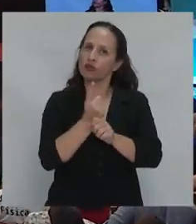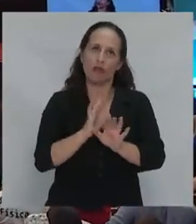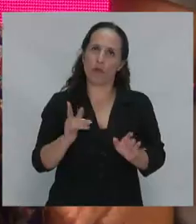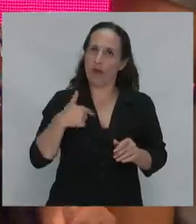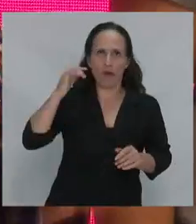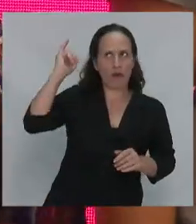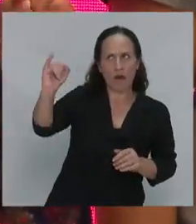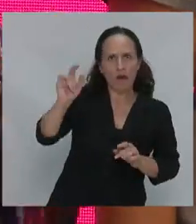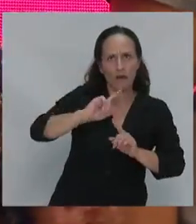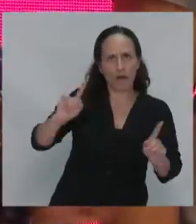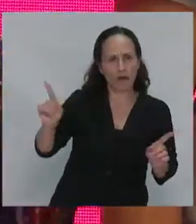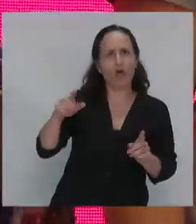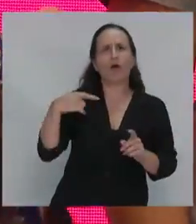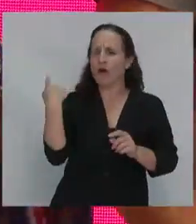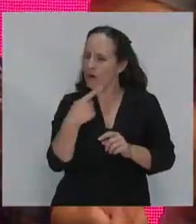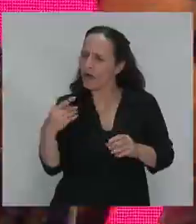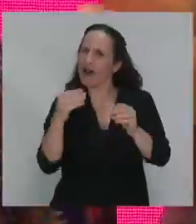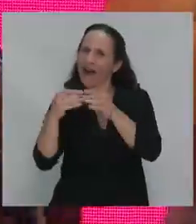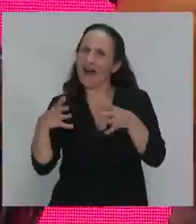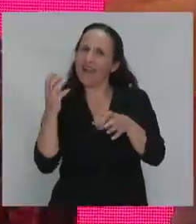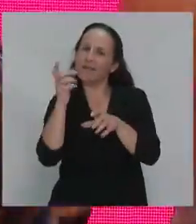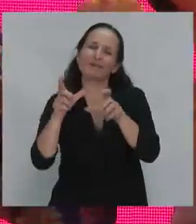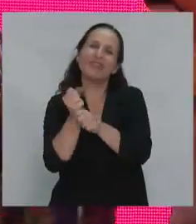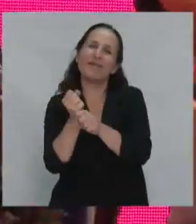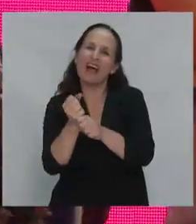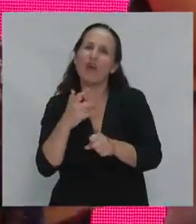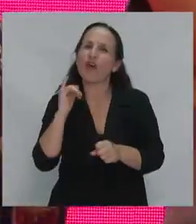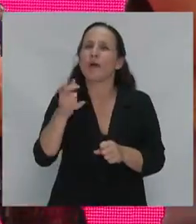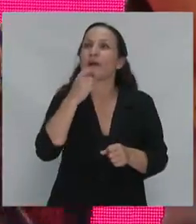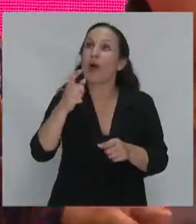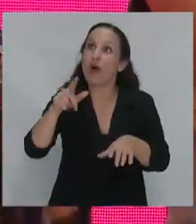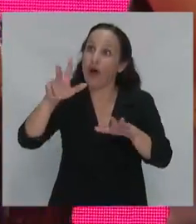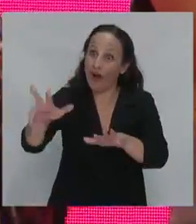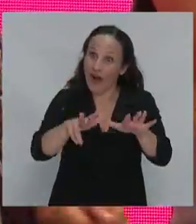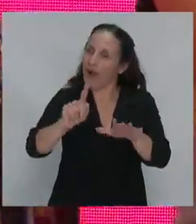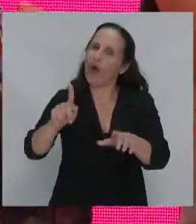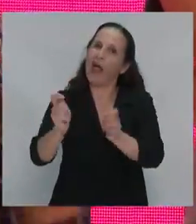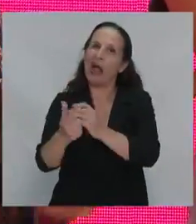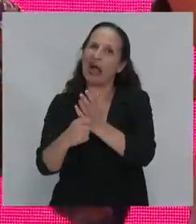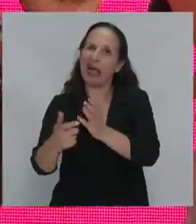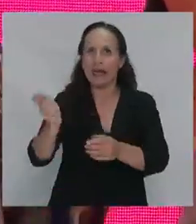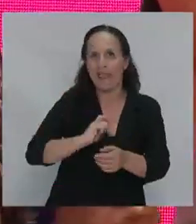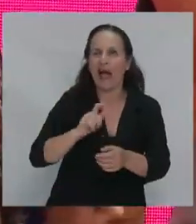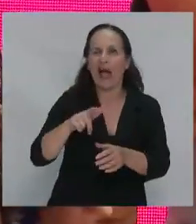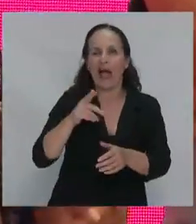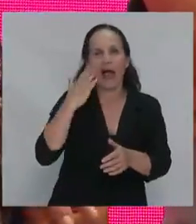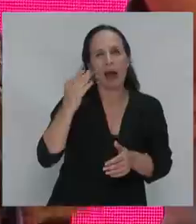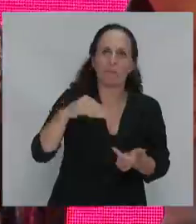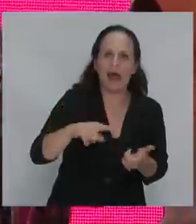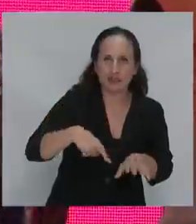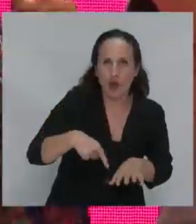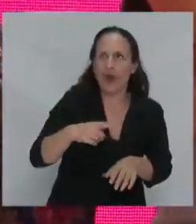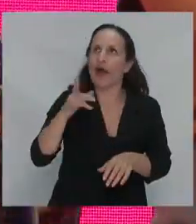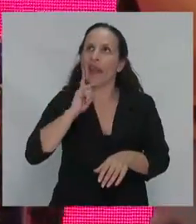aún hoy a los compañeros no canjeables por un pedazo de carne no canjeables por un poco de leche